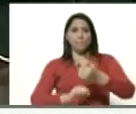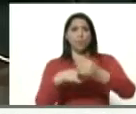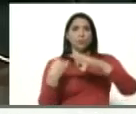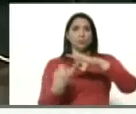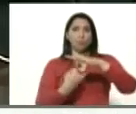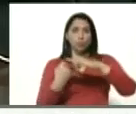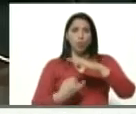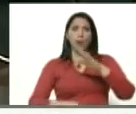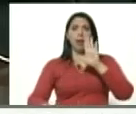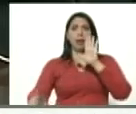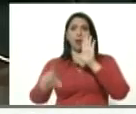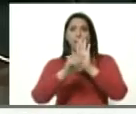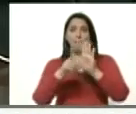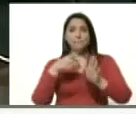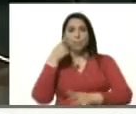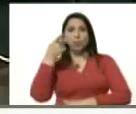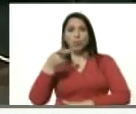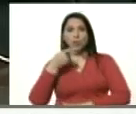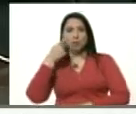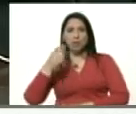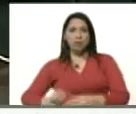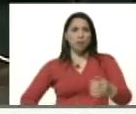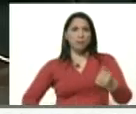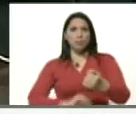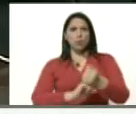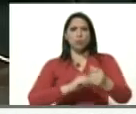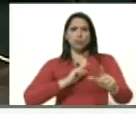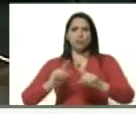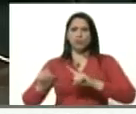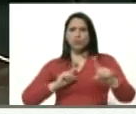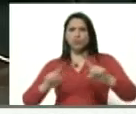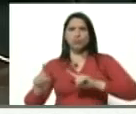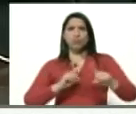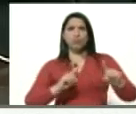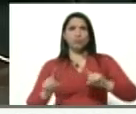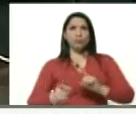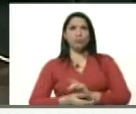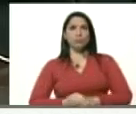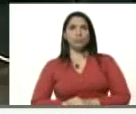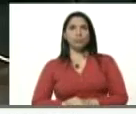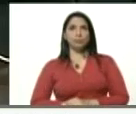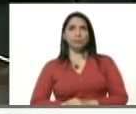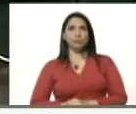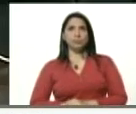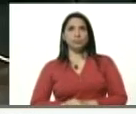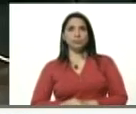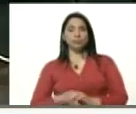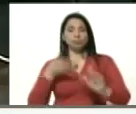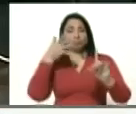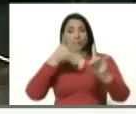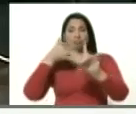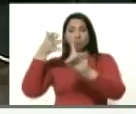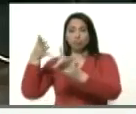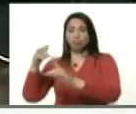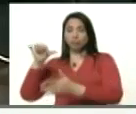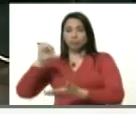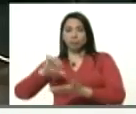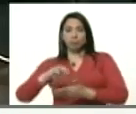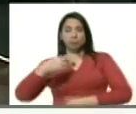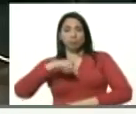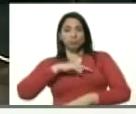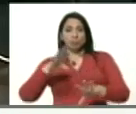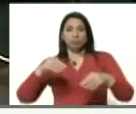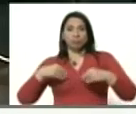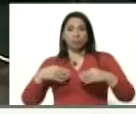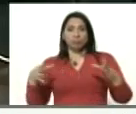apoyo legal, apoyo político, apoyo logístico. Sí, una orientación central que hemos asumido en la reunión